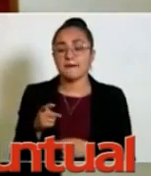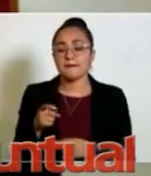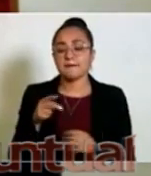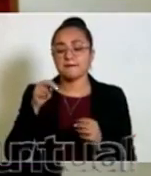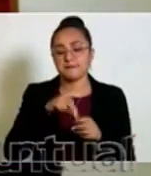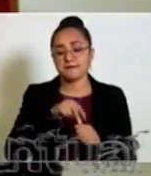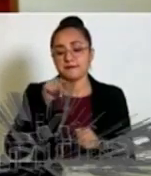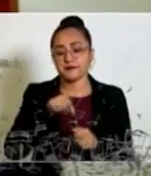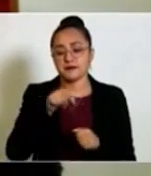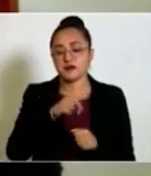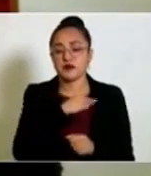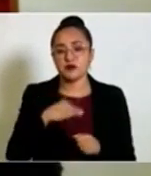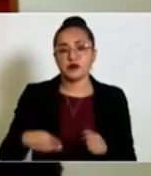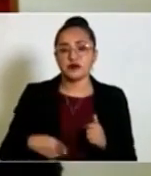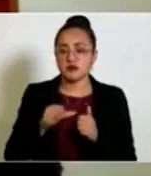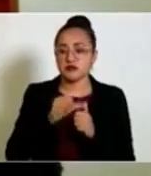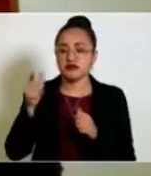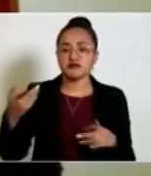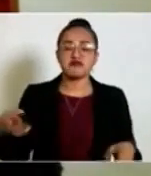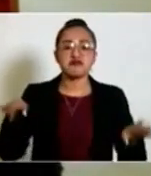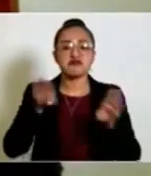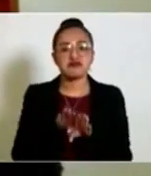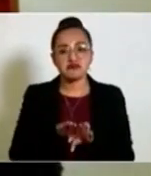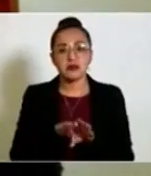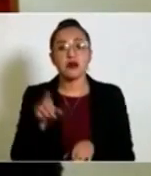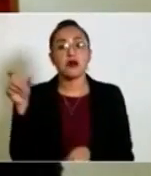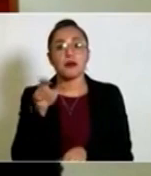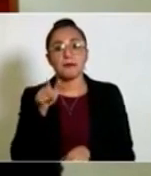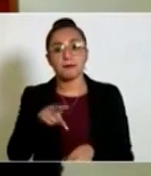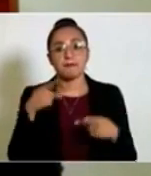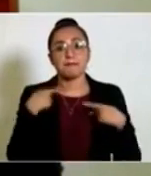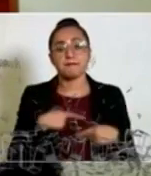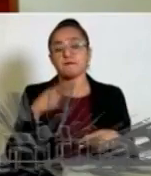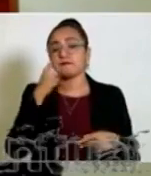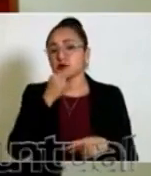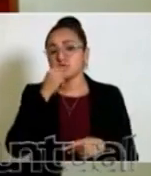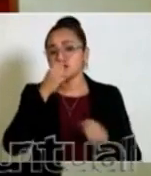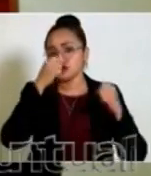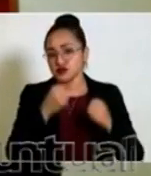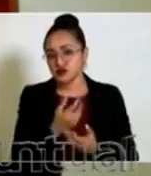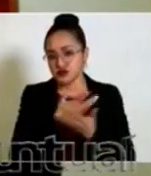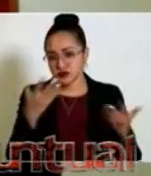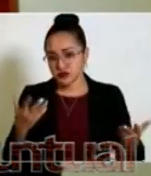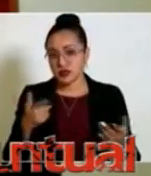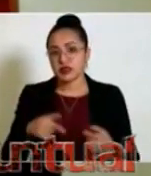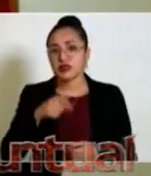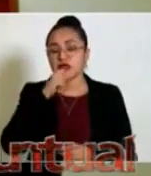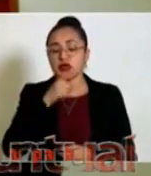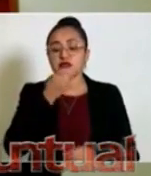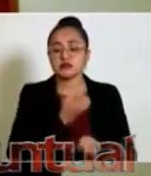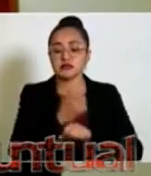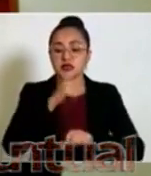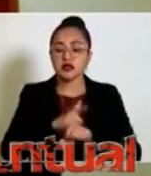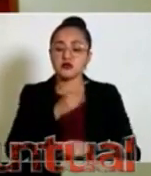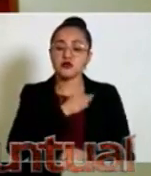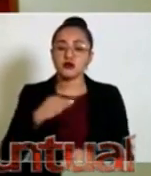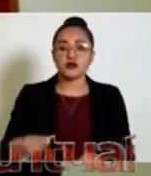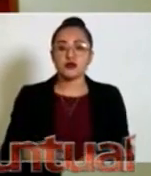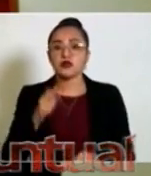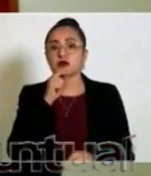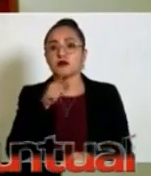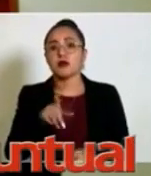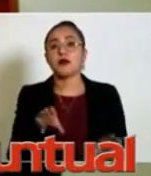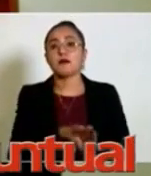lleva al mismo. Una vez que con los elementos de seguridad pública, tanto estatal, municipal, la